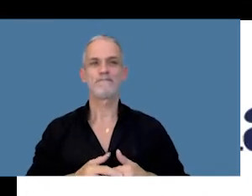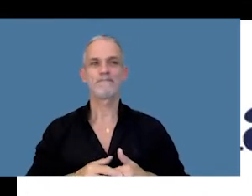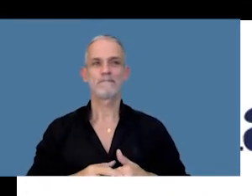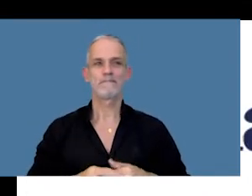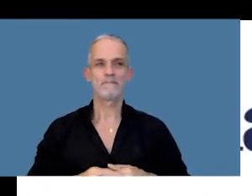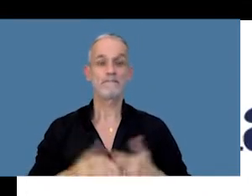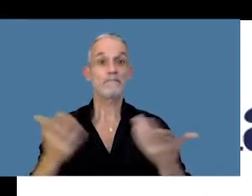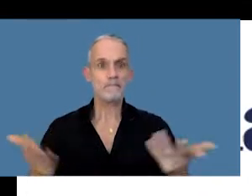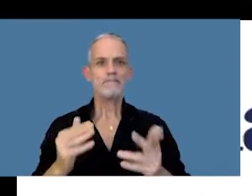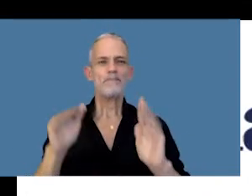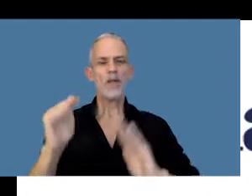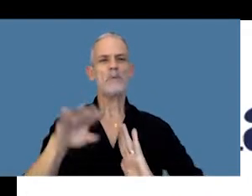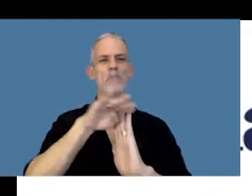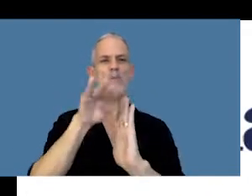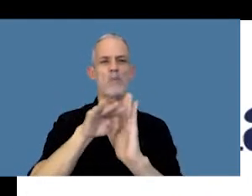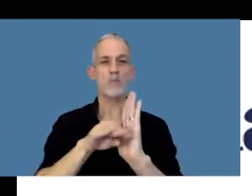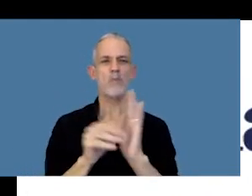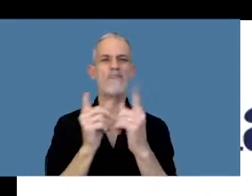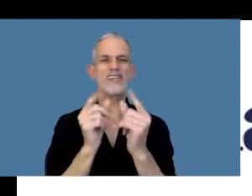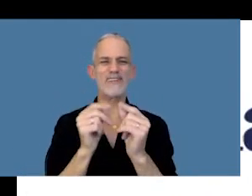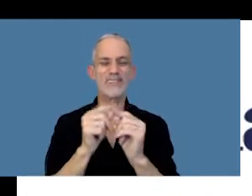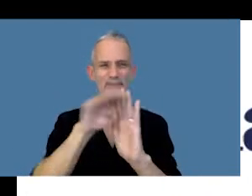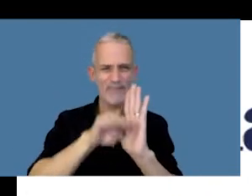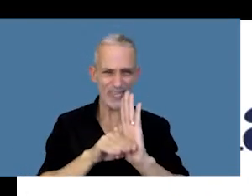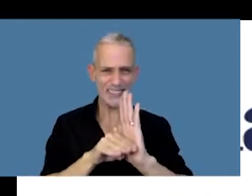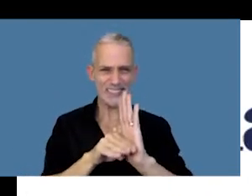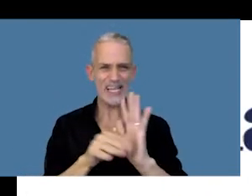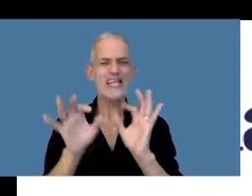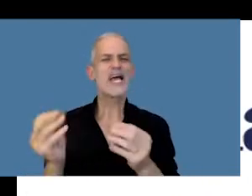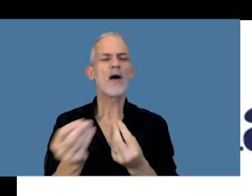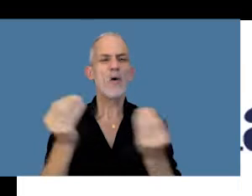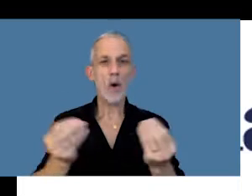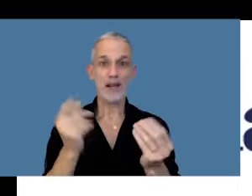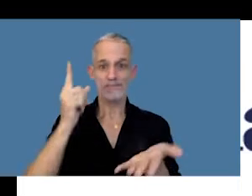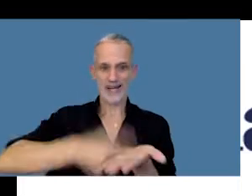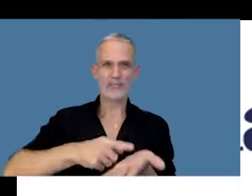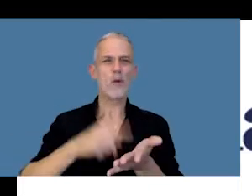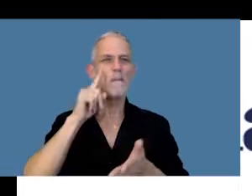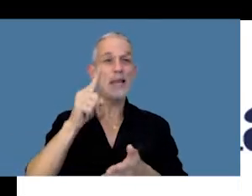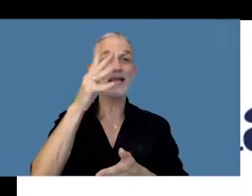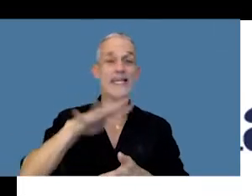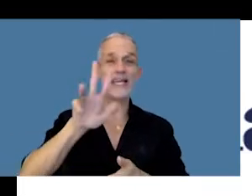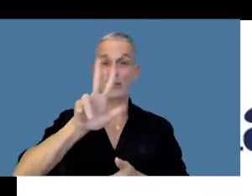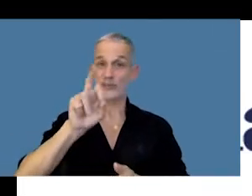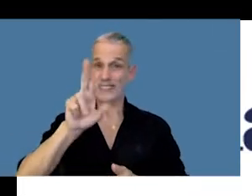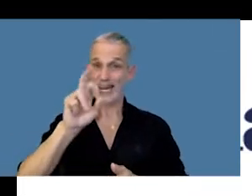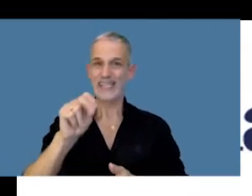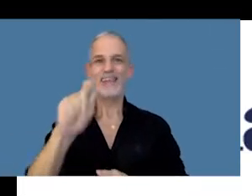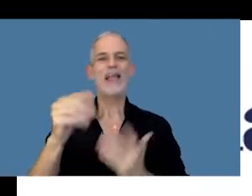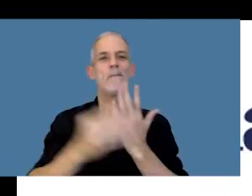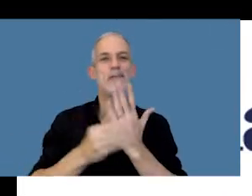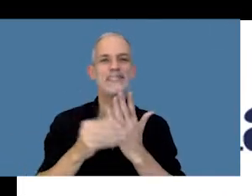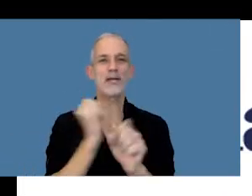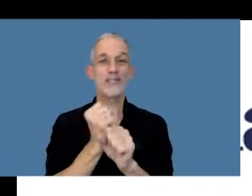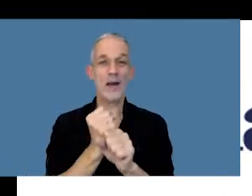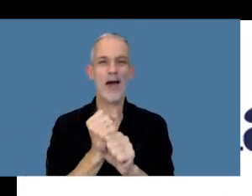Y siguiendo el orden cronológico, llegamos a la resolución 1530 del Ministerio de Trabajo, Empleo y